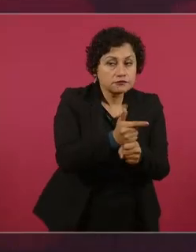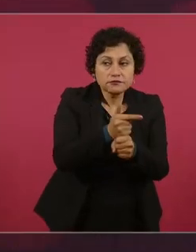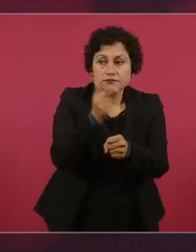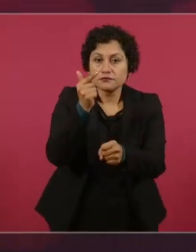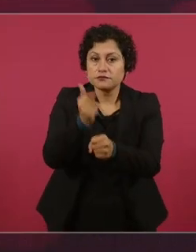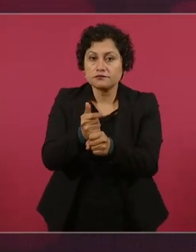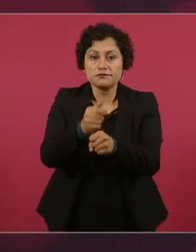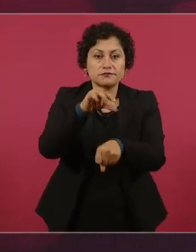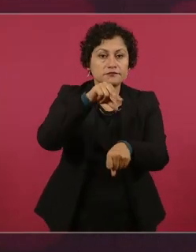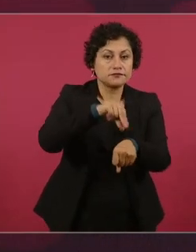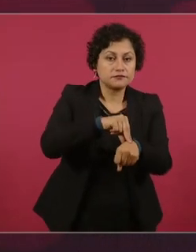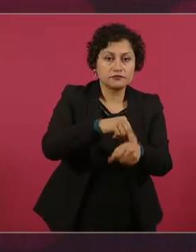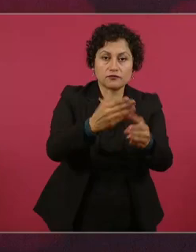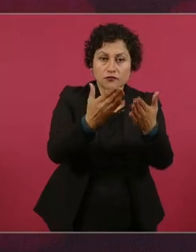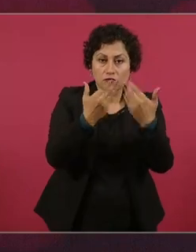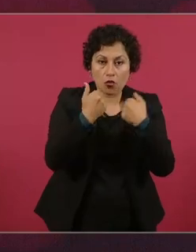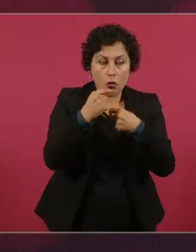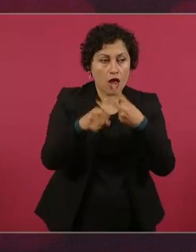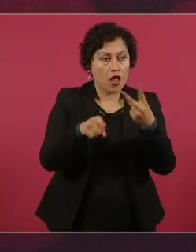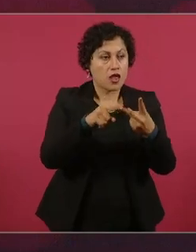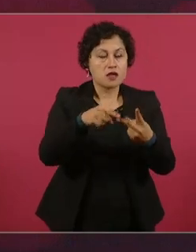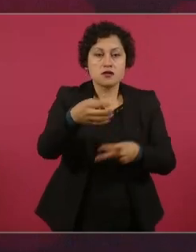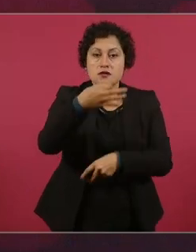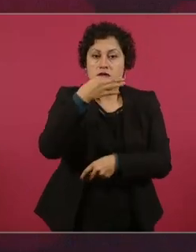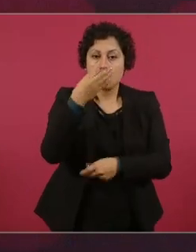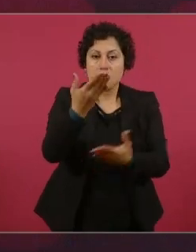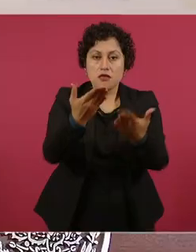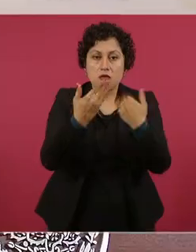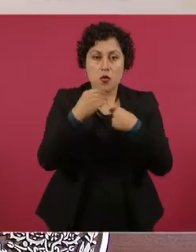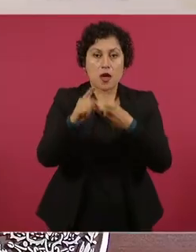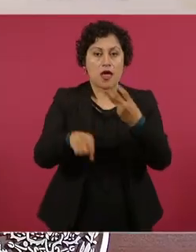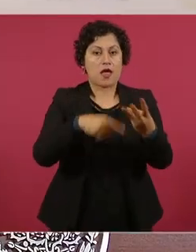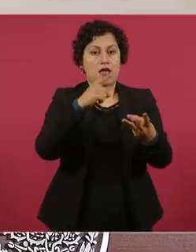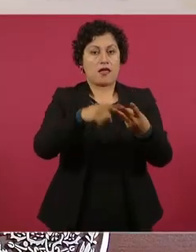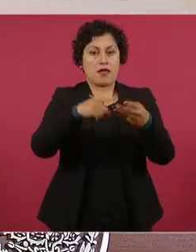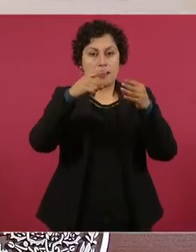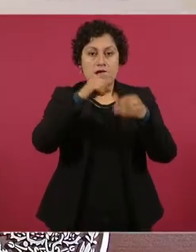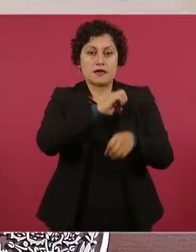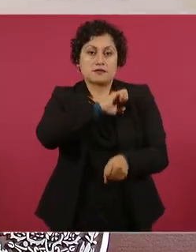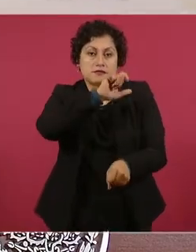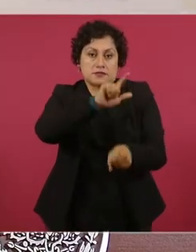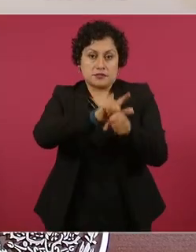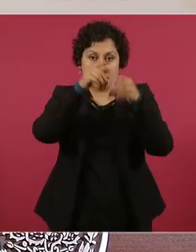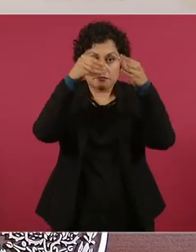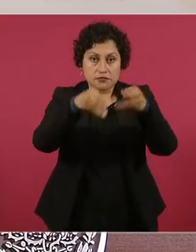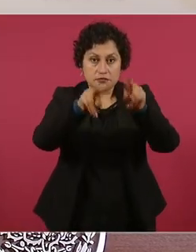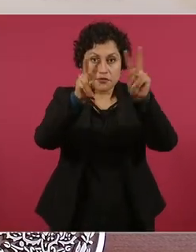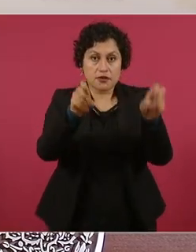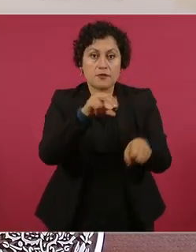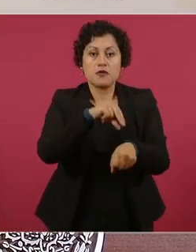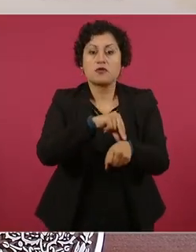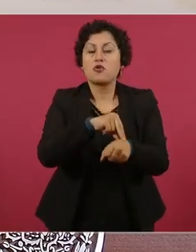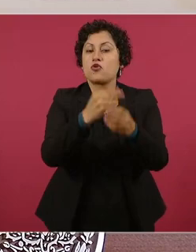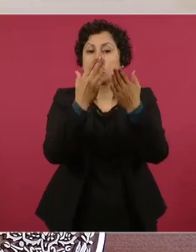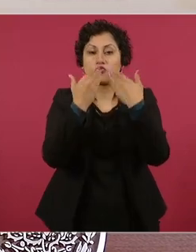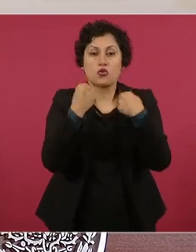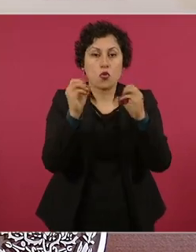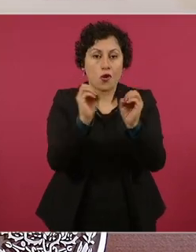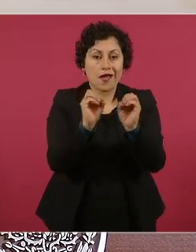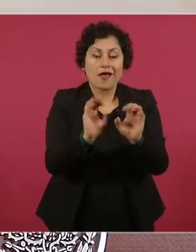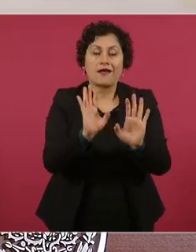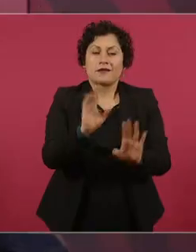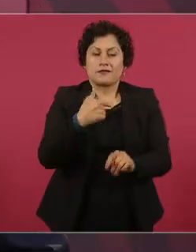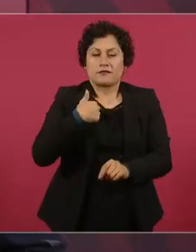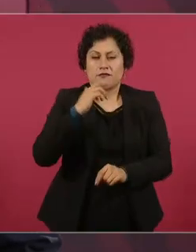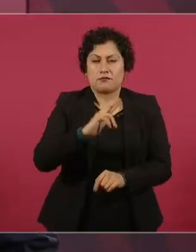no había especialistas. Recuerdo bien que visité tres hospitales